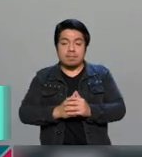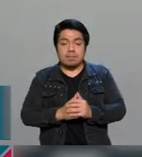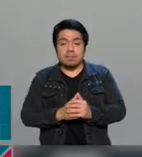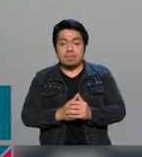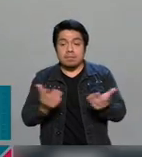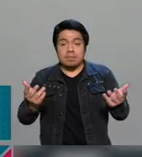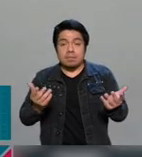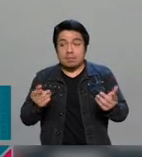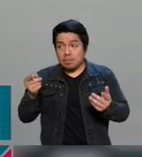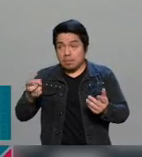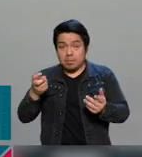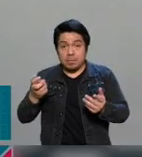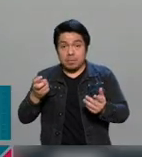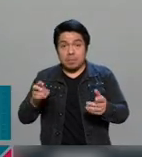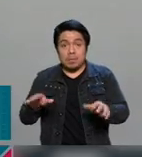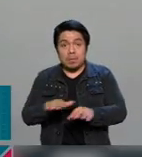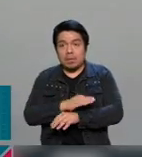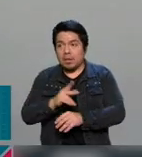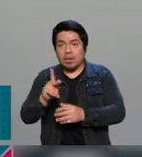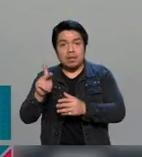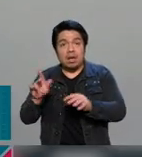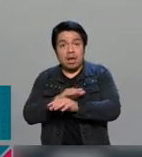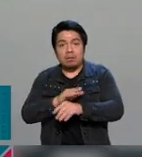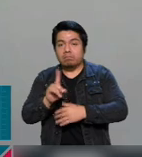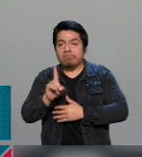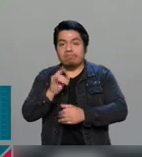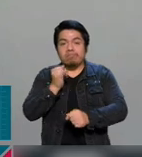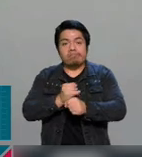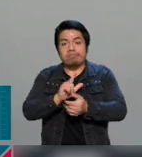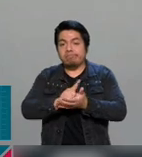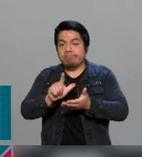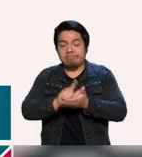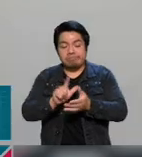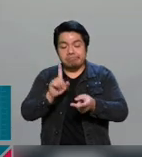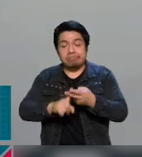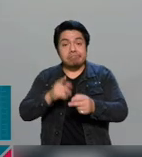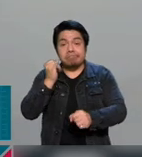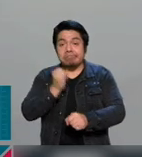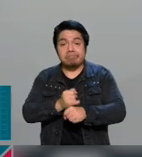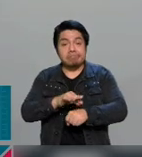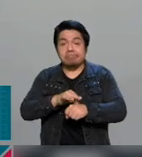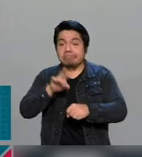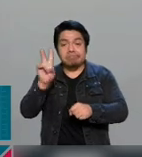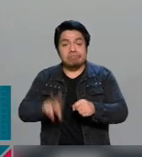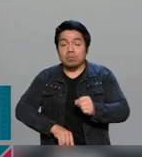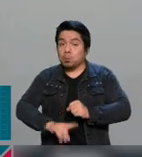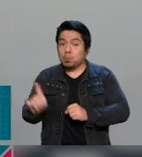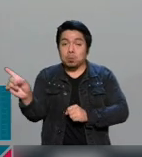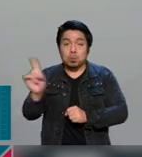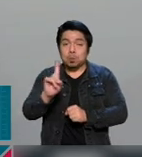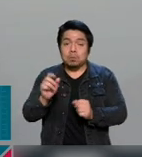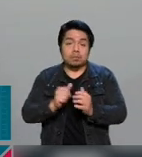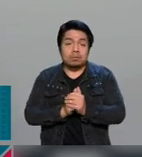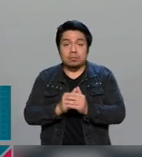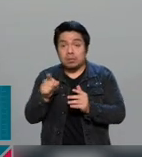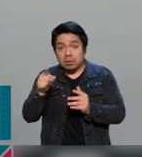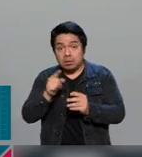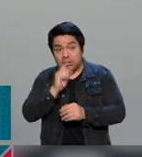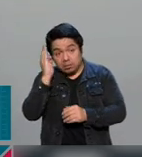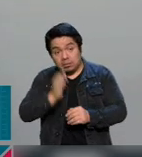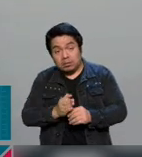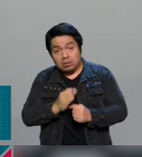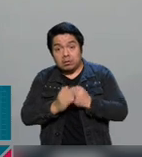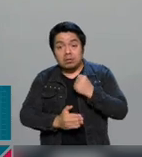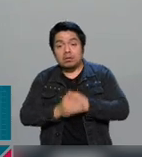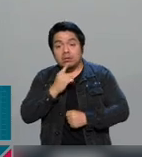De que esta reforma es ilegal, es ilegítima. Esta reforma se aprobó